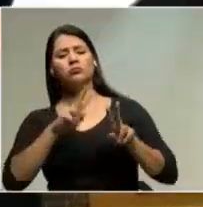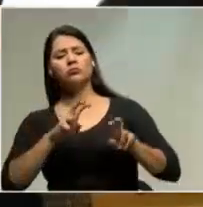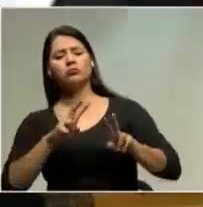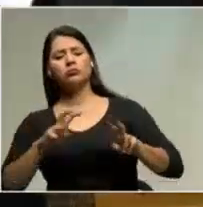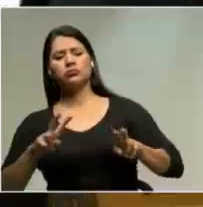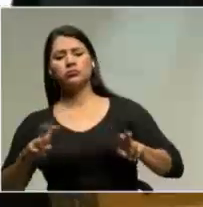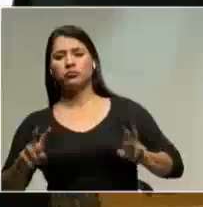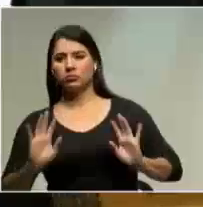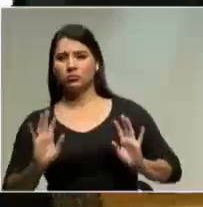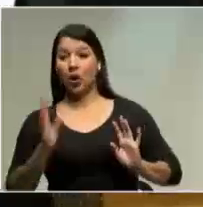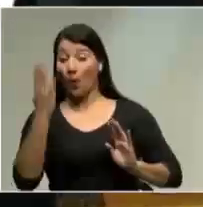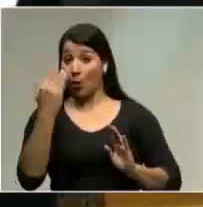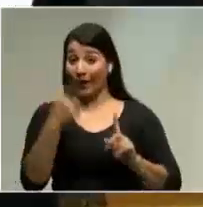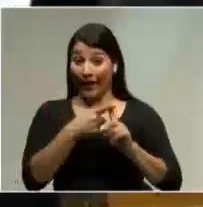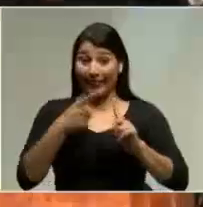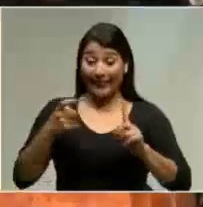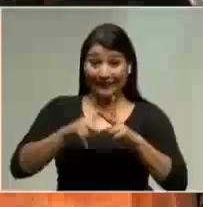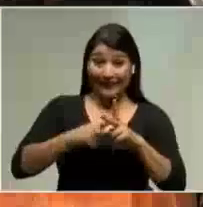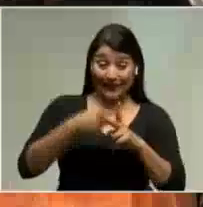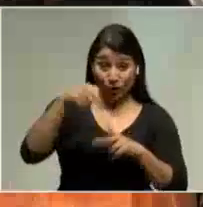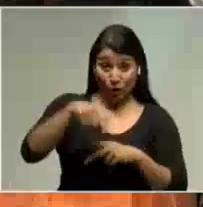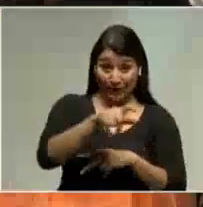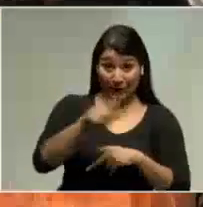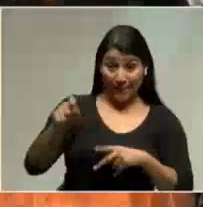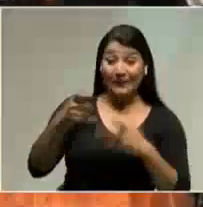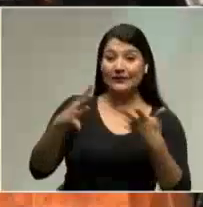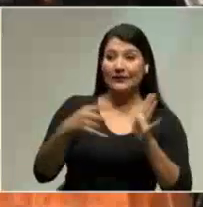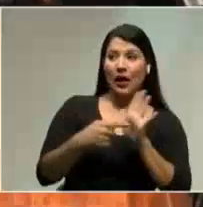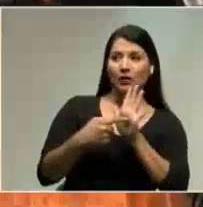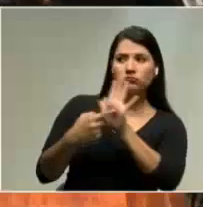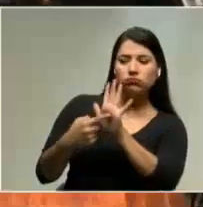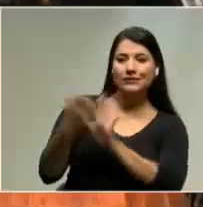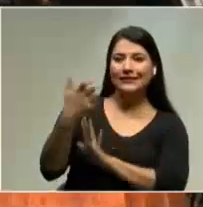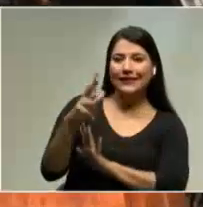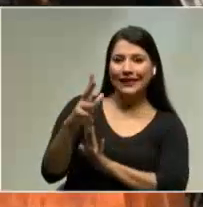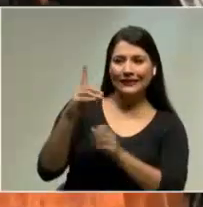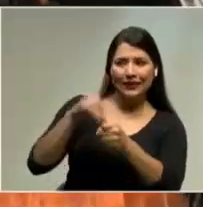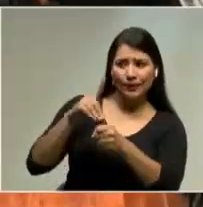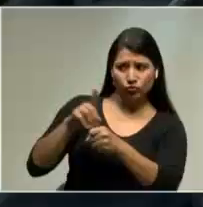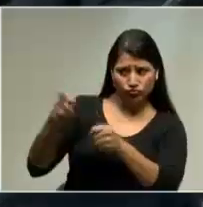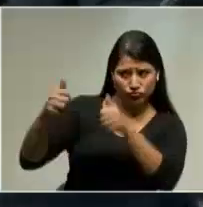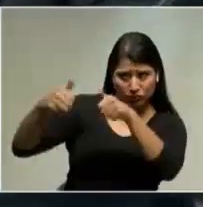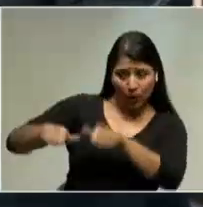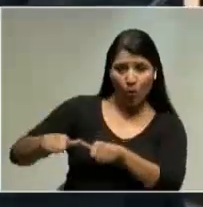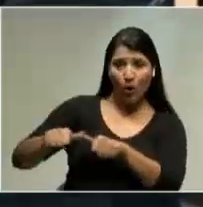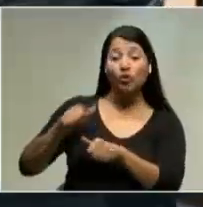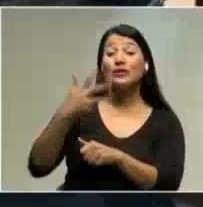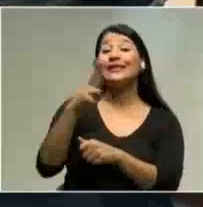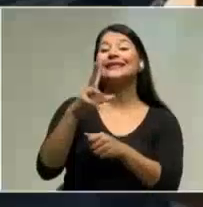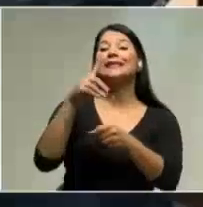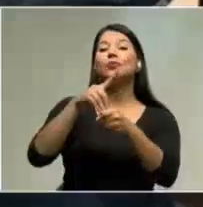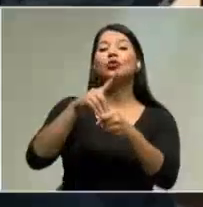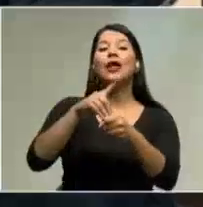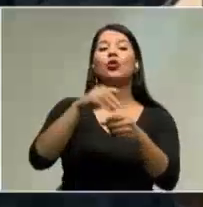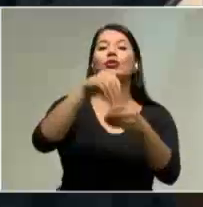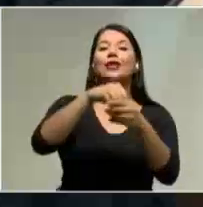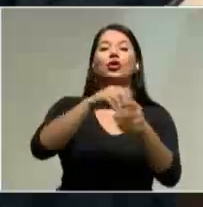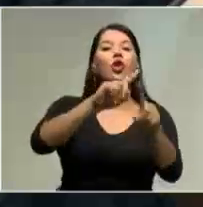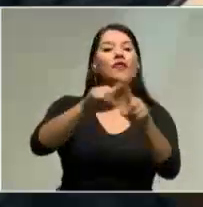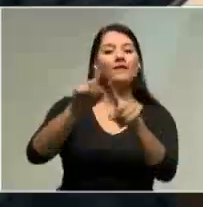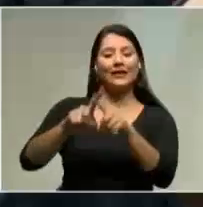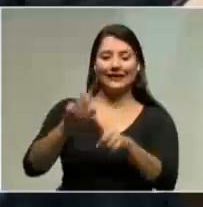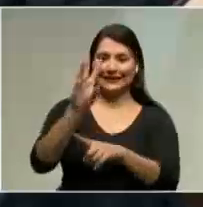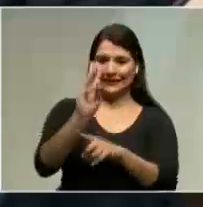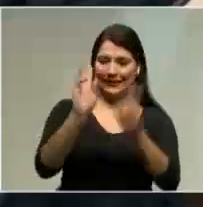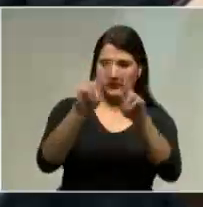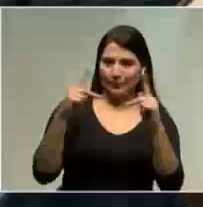consulta facultativa que desde principios de este mes presentaron 13 diputados de 6 fracciones legislativas. La consulta incluye la reducción